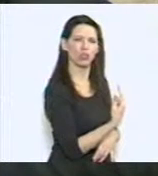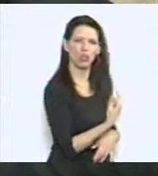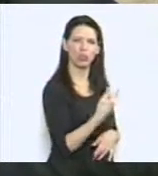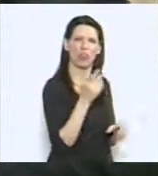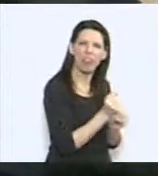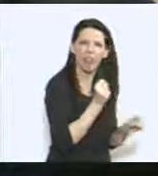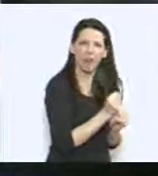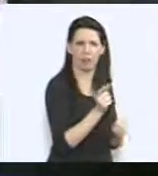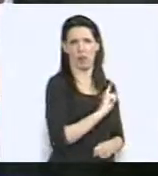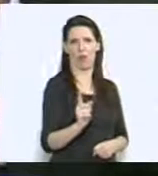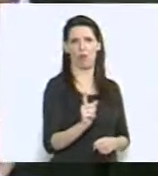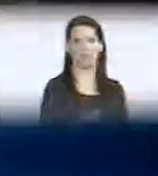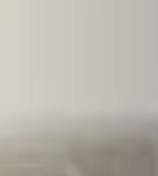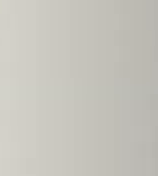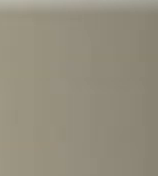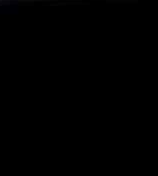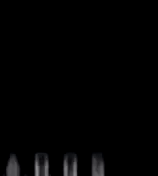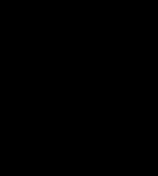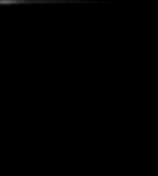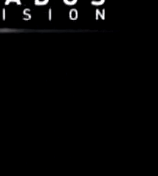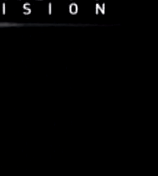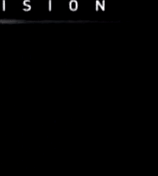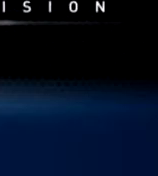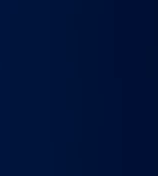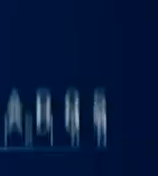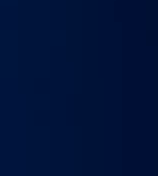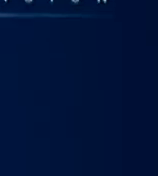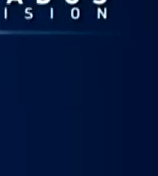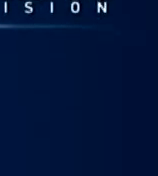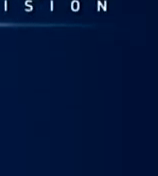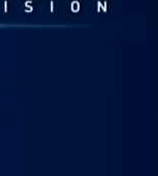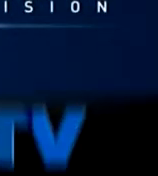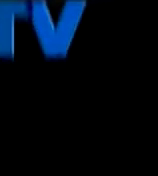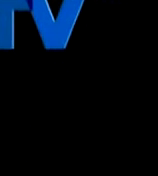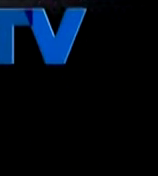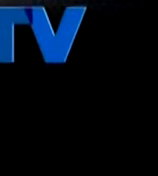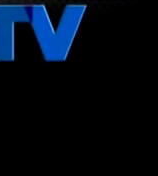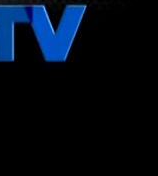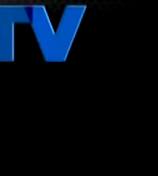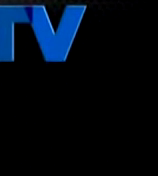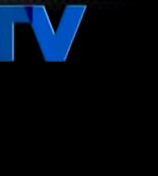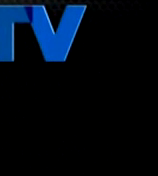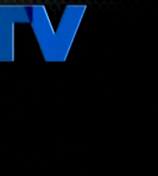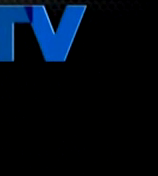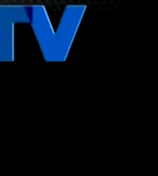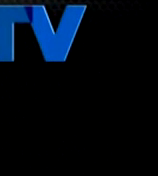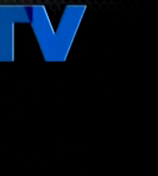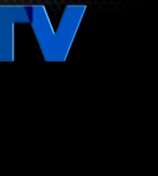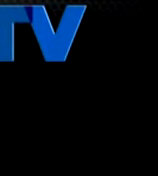el negocio sojero, grandes ganancias, provincias petroleras, mueren los chicos de hambre.